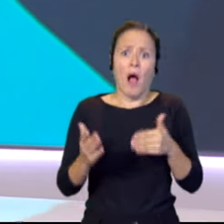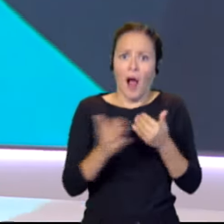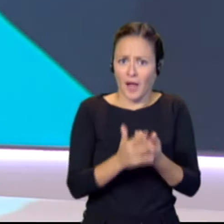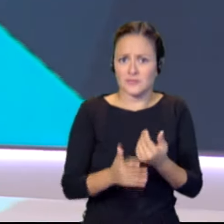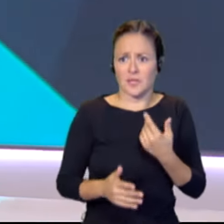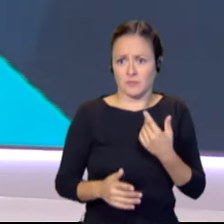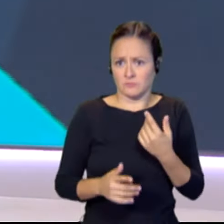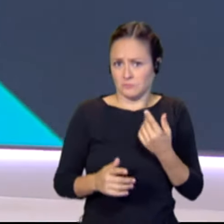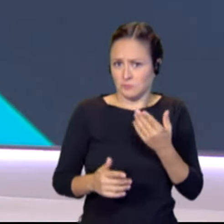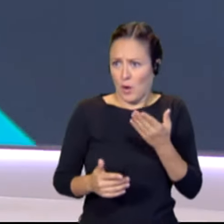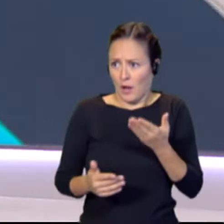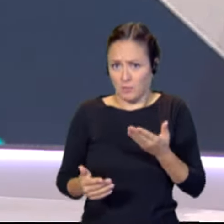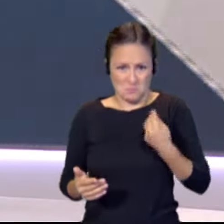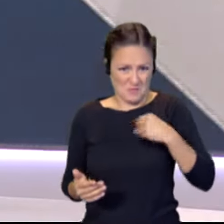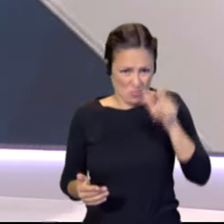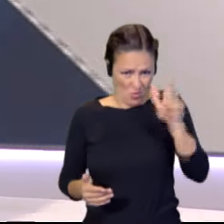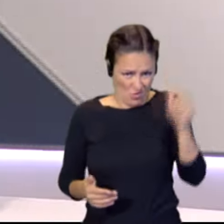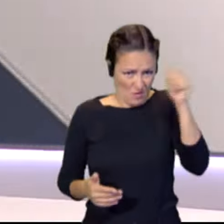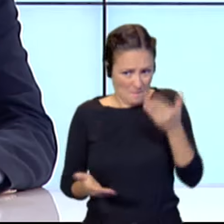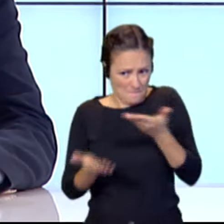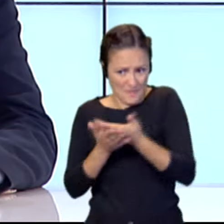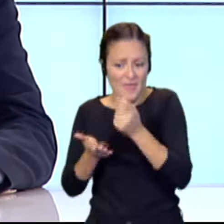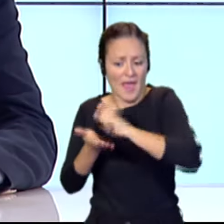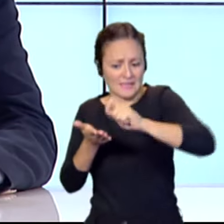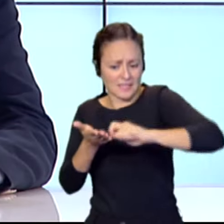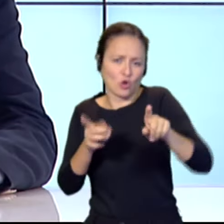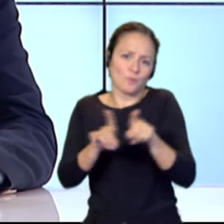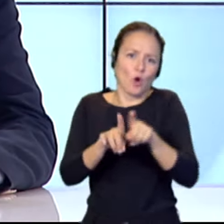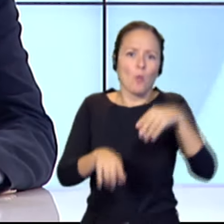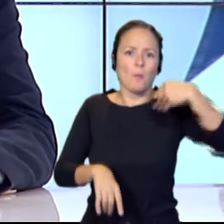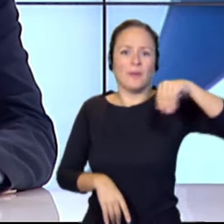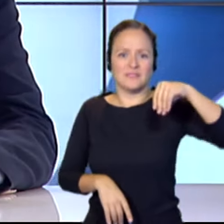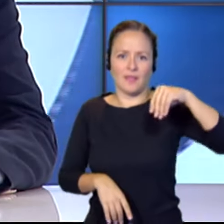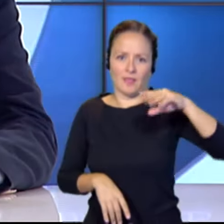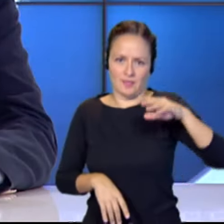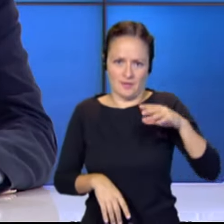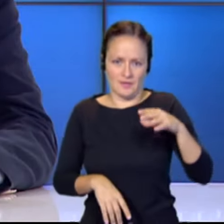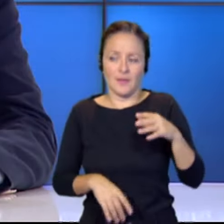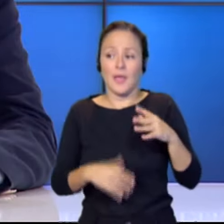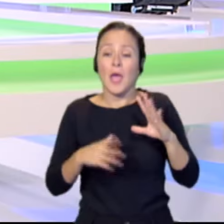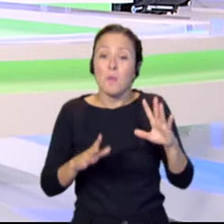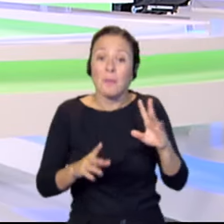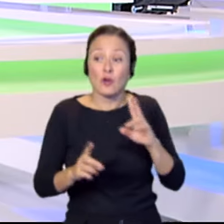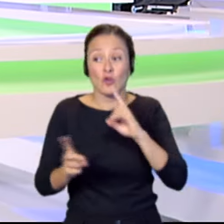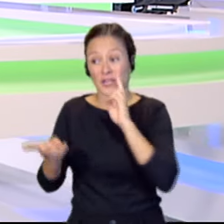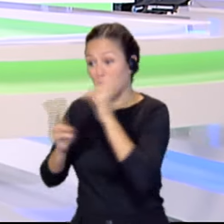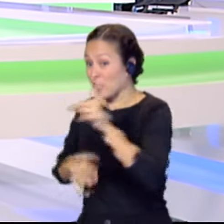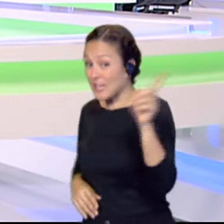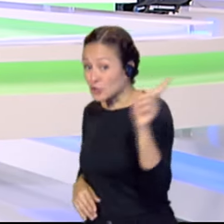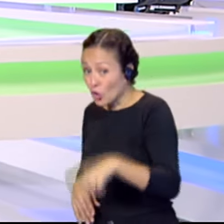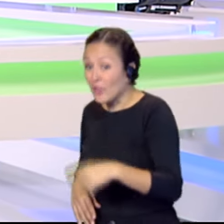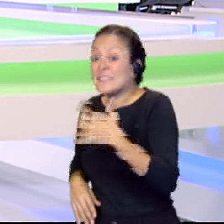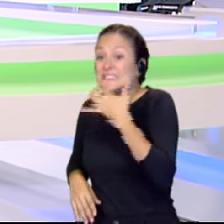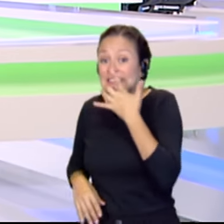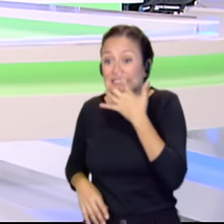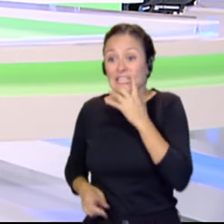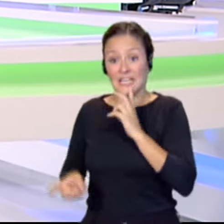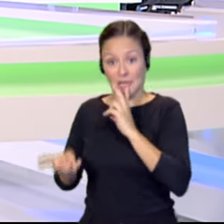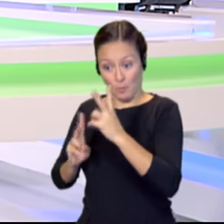escrito pero ya en este caso en en calidad de presidente lo que sí tienes que contestar a todos si decide contestar no a todas las preguntas